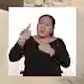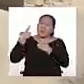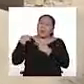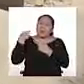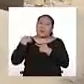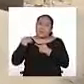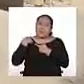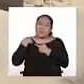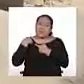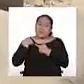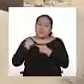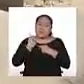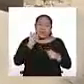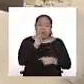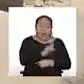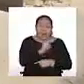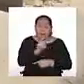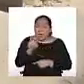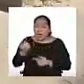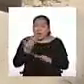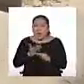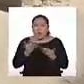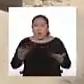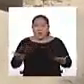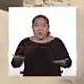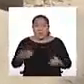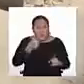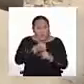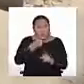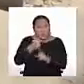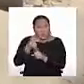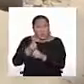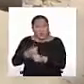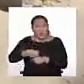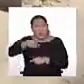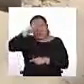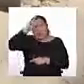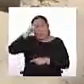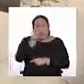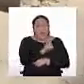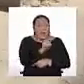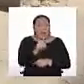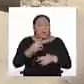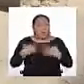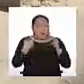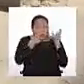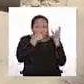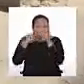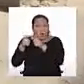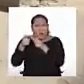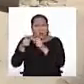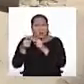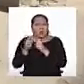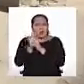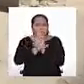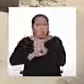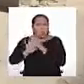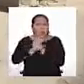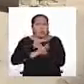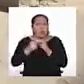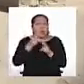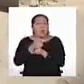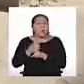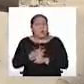de nuestro patrimonio. Cada uno de nosotros puede ser un guardián de este. Cuidemos